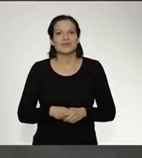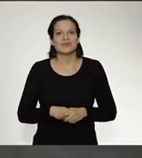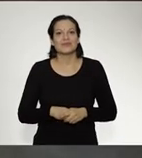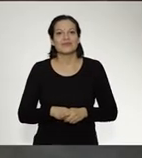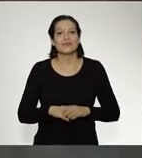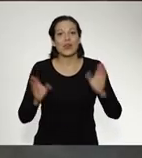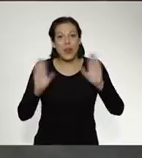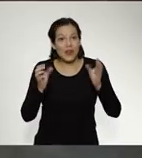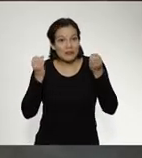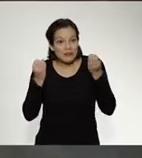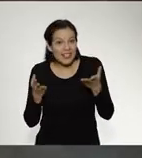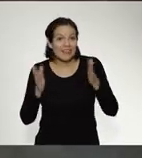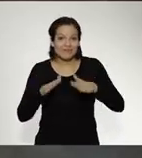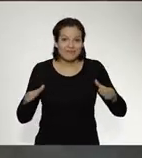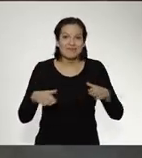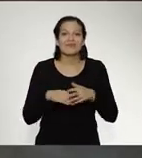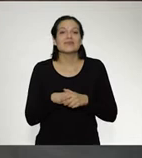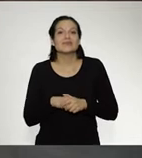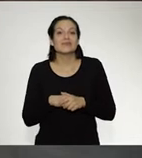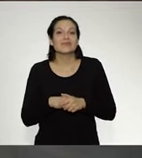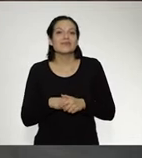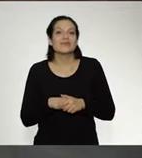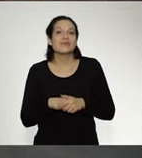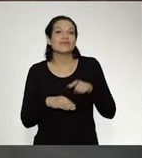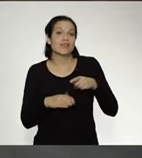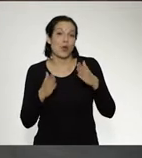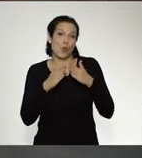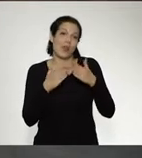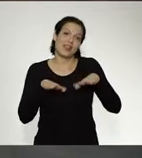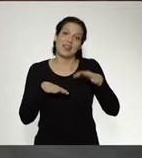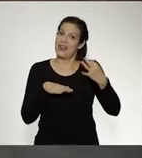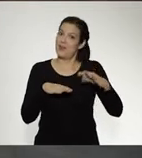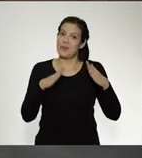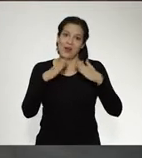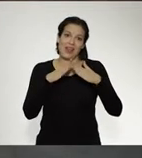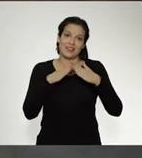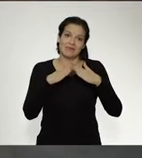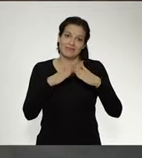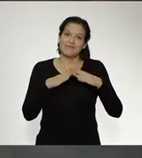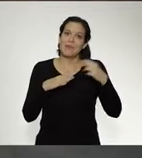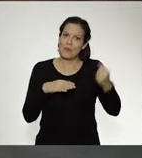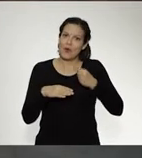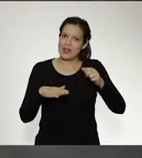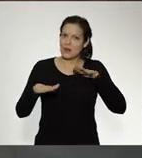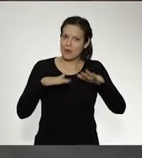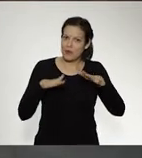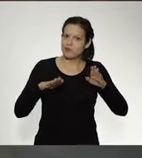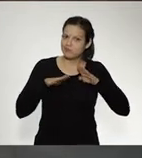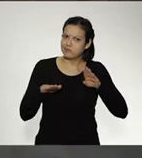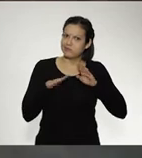Bueno, ¿cómo están, chicos, chicas? En esta cuarentena que no tenemos que quedar en casa, es importante que nos sigamos moviendo,